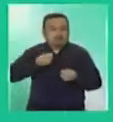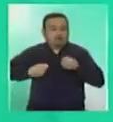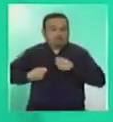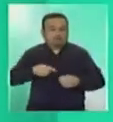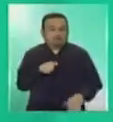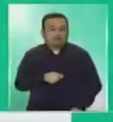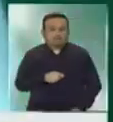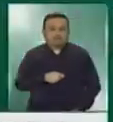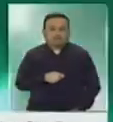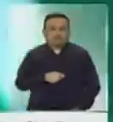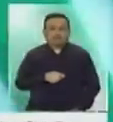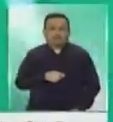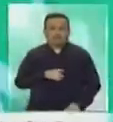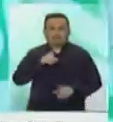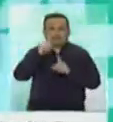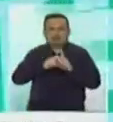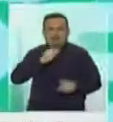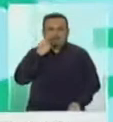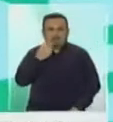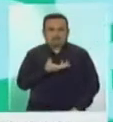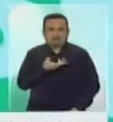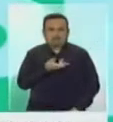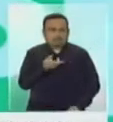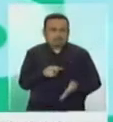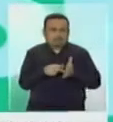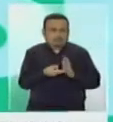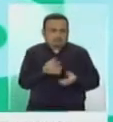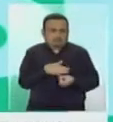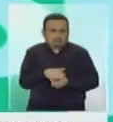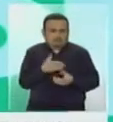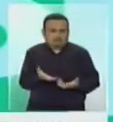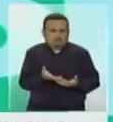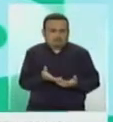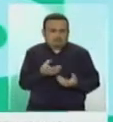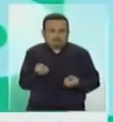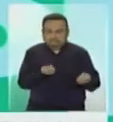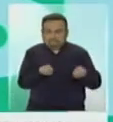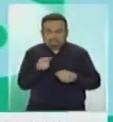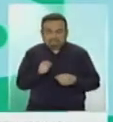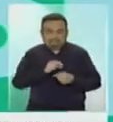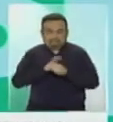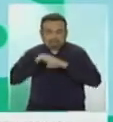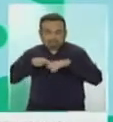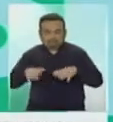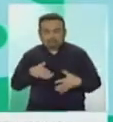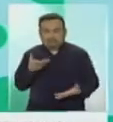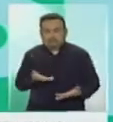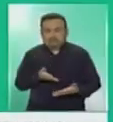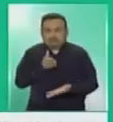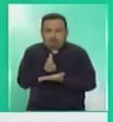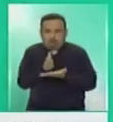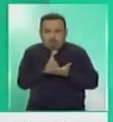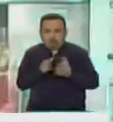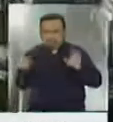comercio. Una caída en el mes de abril que tiene que ver justamente con lo que estamos viviendo, con los coletazos económicos de la pandemia, ¿no? Con esto de obligar